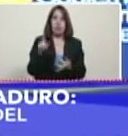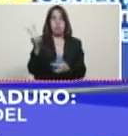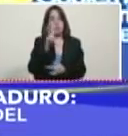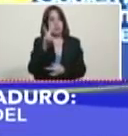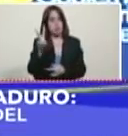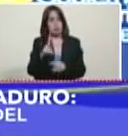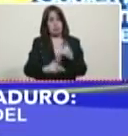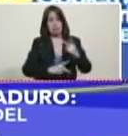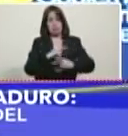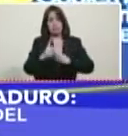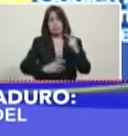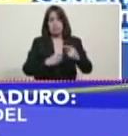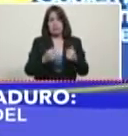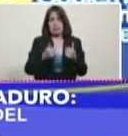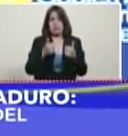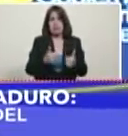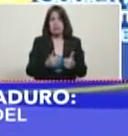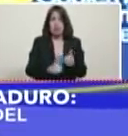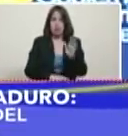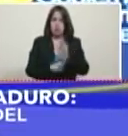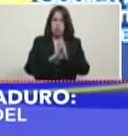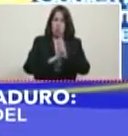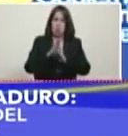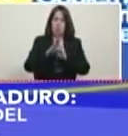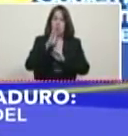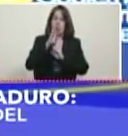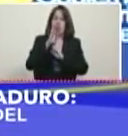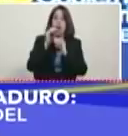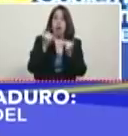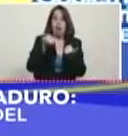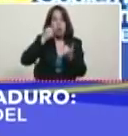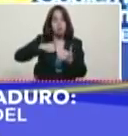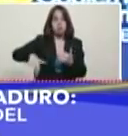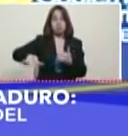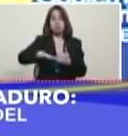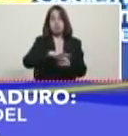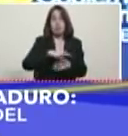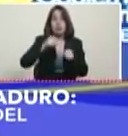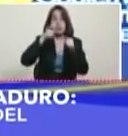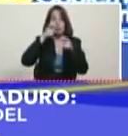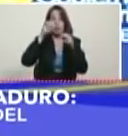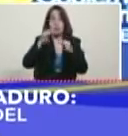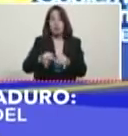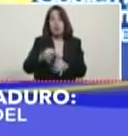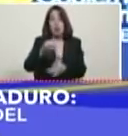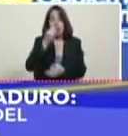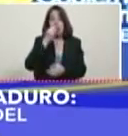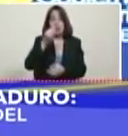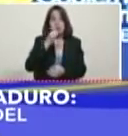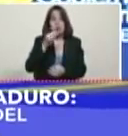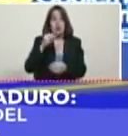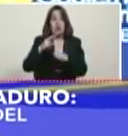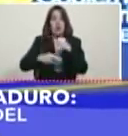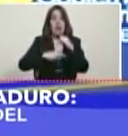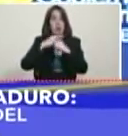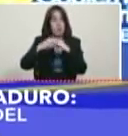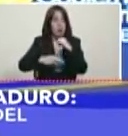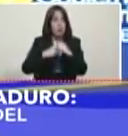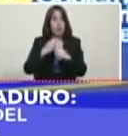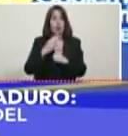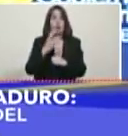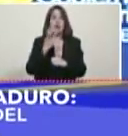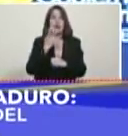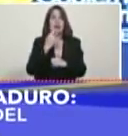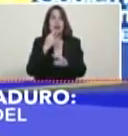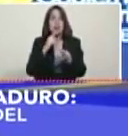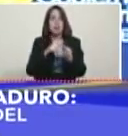solamente sobrevivir, sino desarrollarse en el campo de la seguridad alimentaria en la papa. Ese es un ejemplo, es la